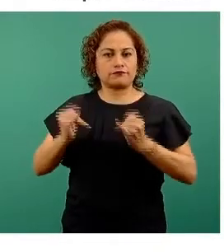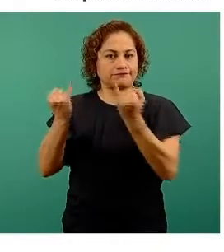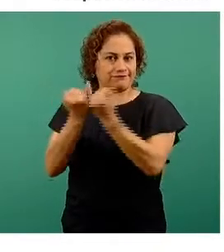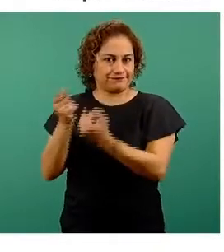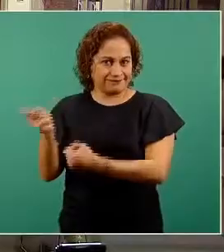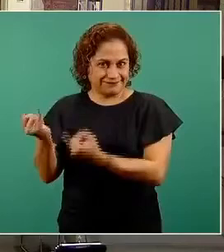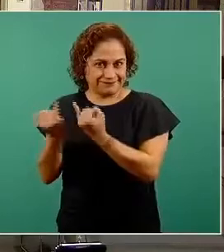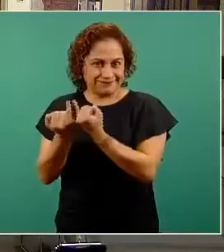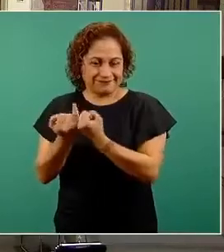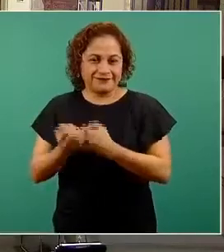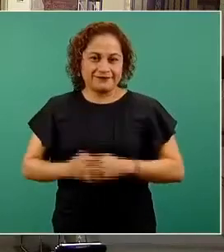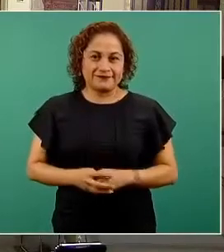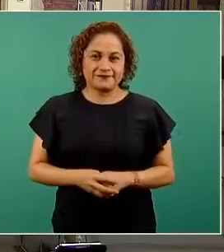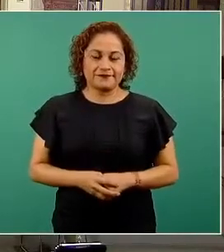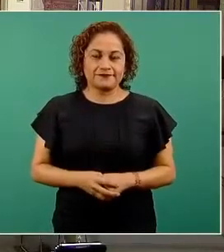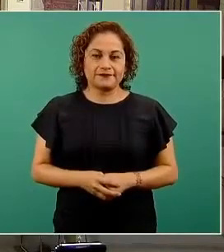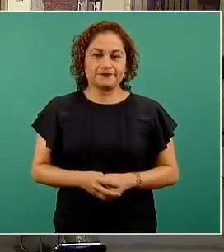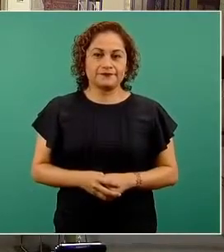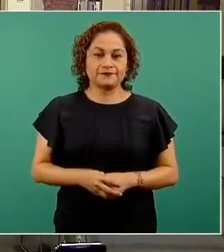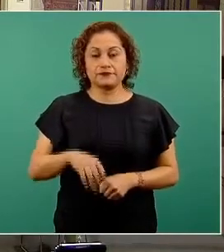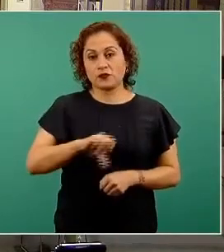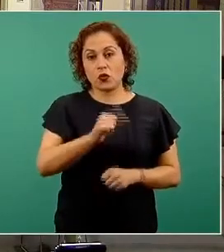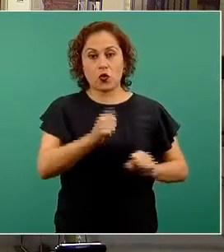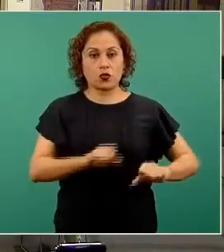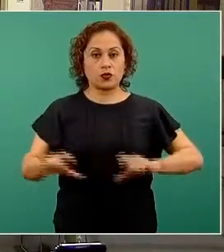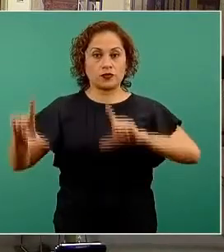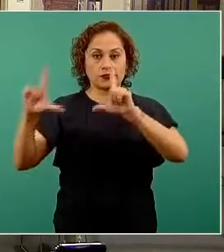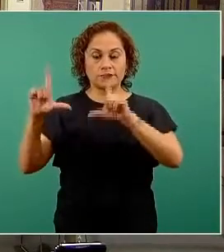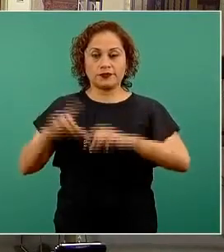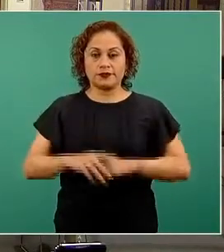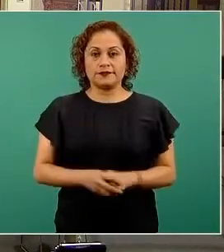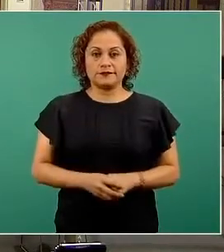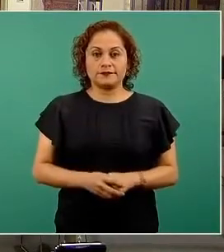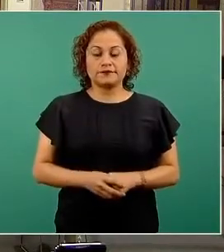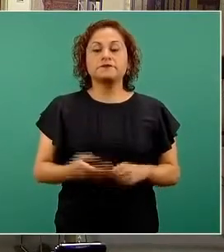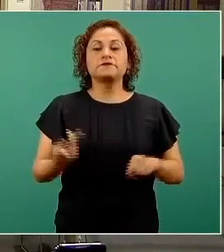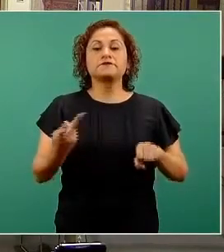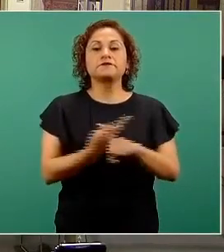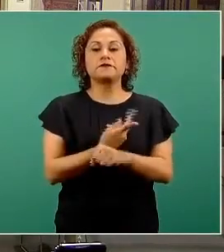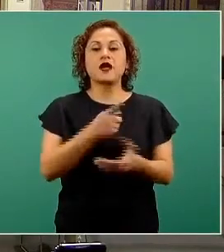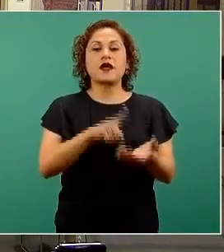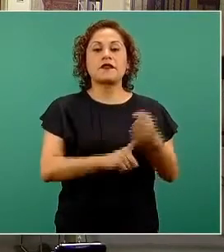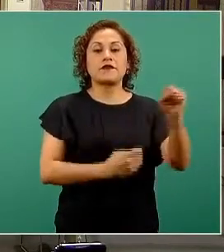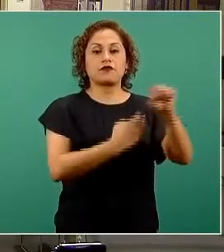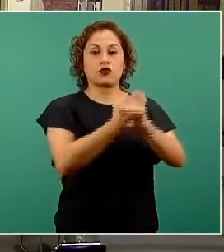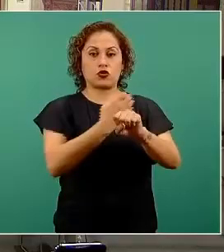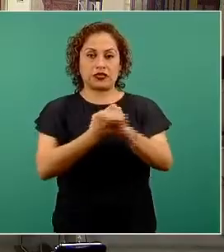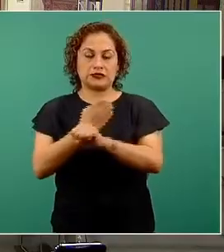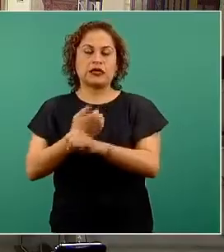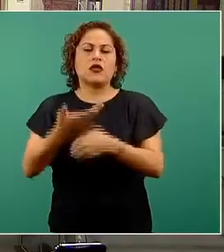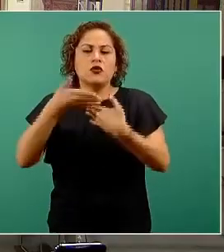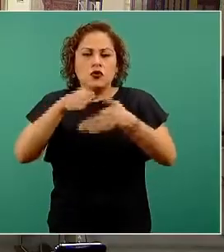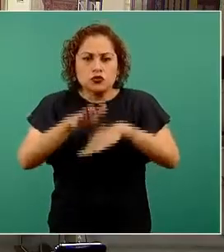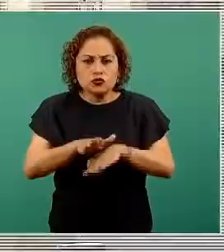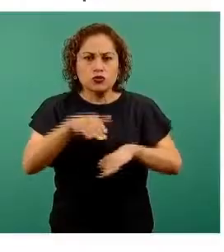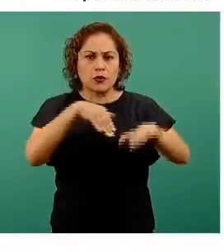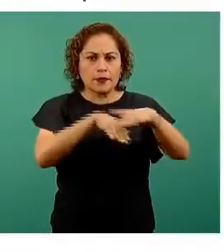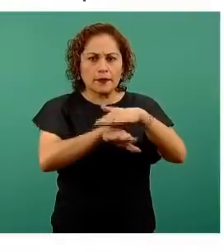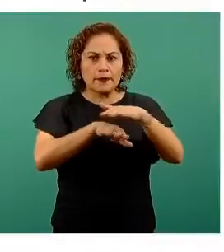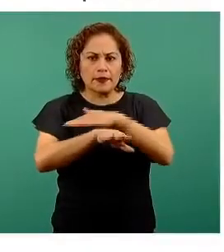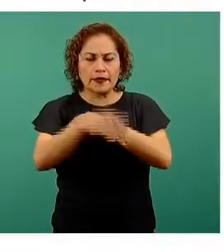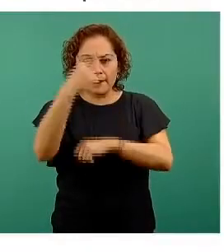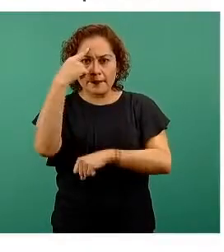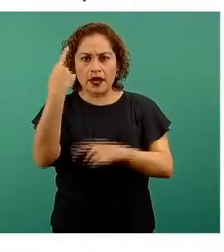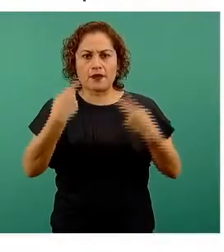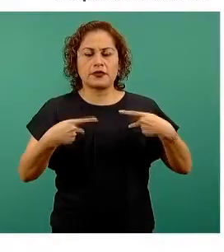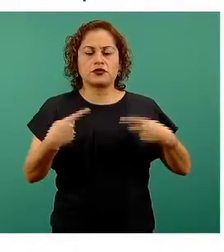siguiente diapositiva, vemos la focalización para las entidades federativas. En esta primera de las camas de hospitalización general,